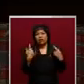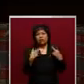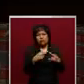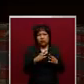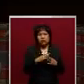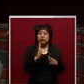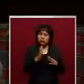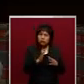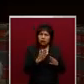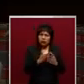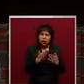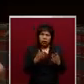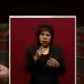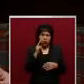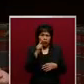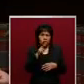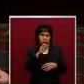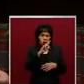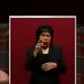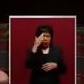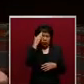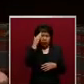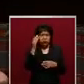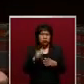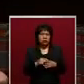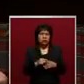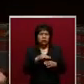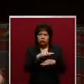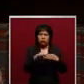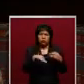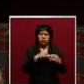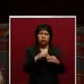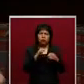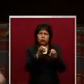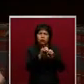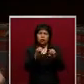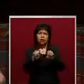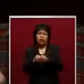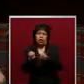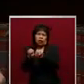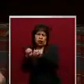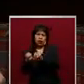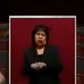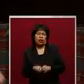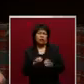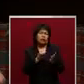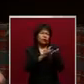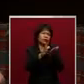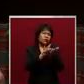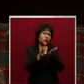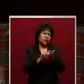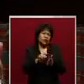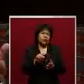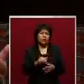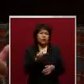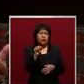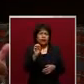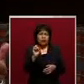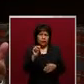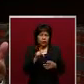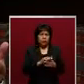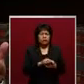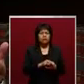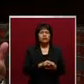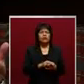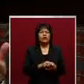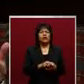Entonces ya estamos. Yo por eso hago un reconocimiento a todos los equipos técnico-pedagógicos de la Secretaría de Educación, empezando